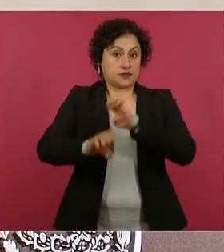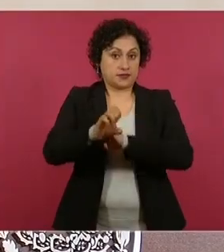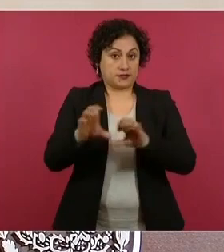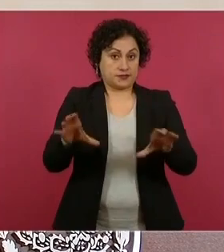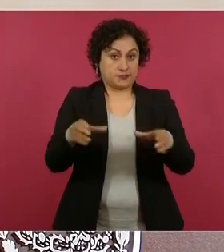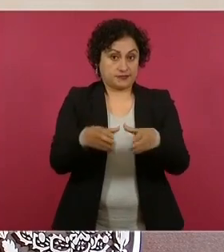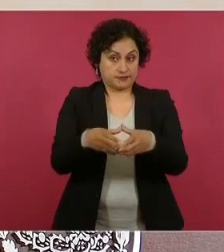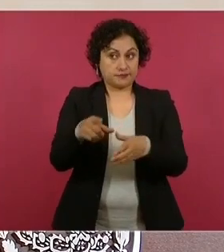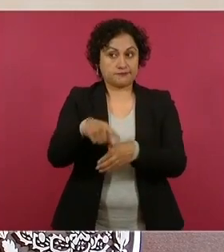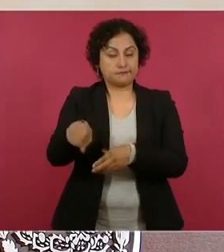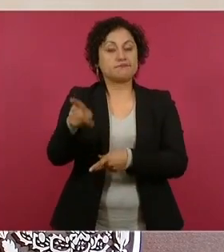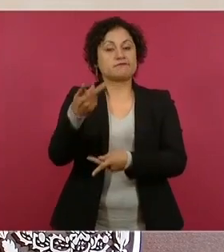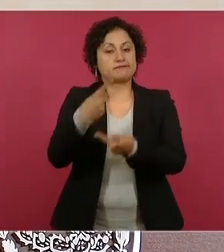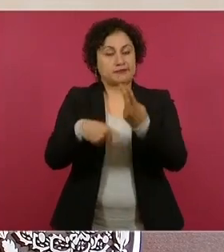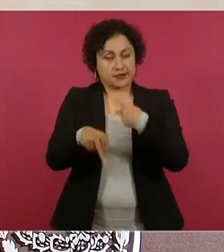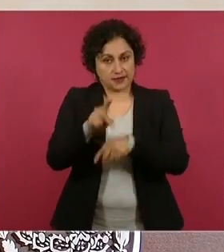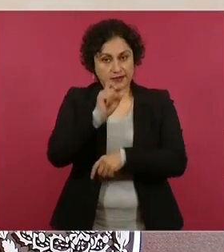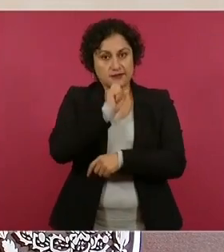va